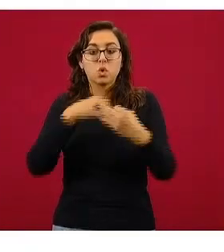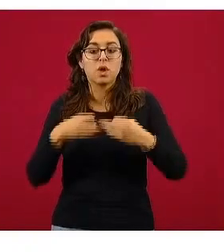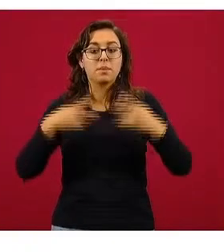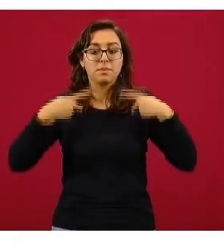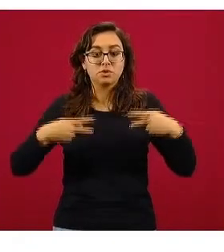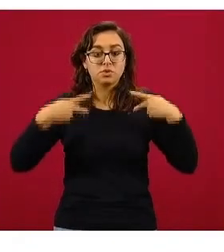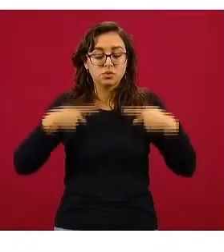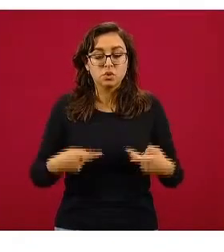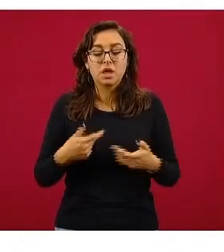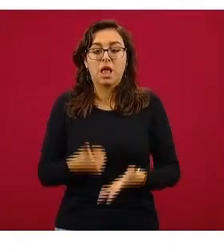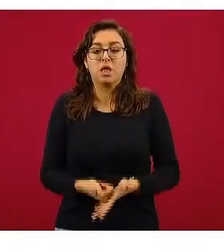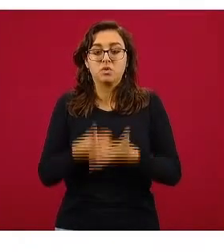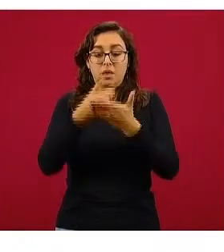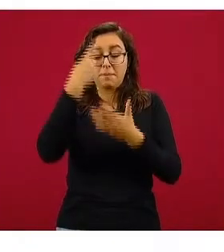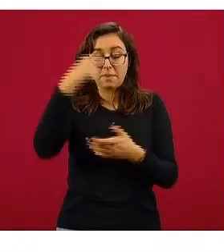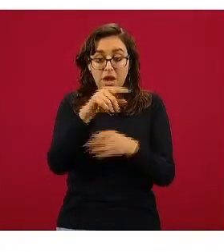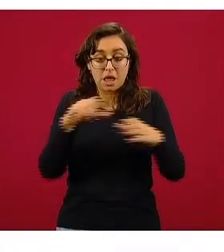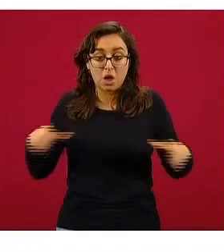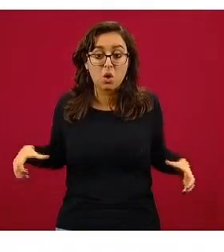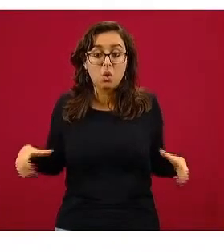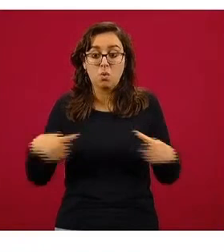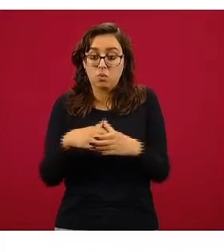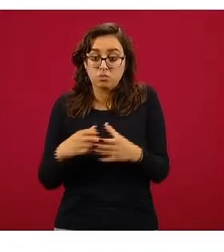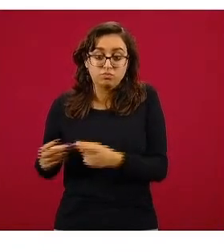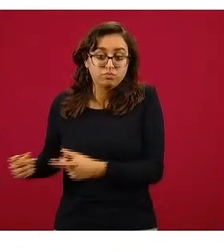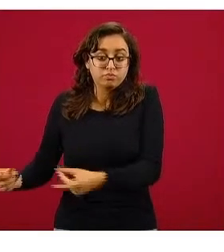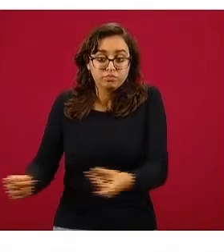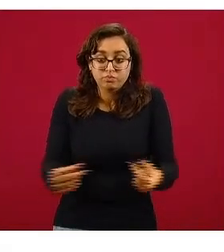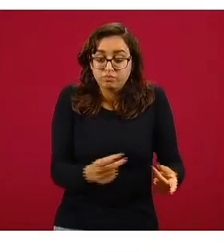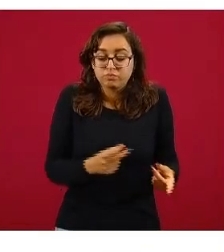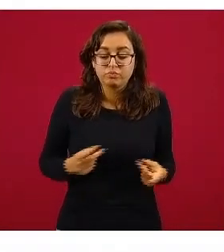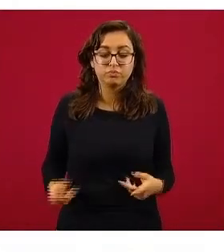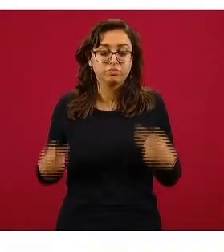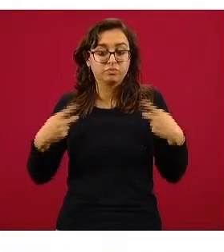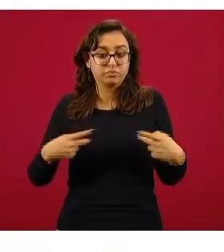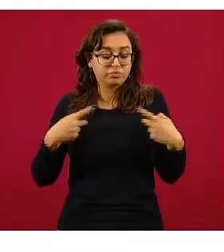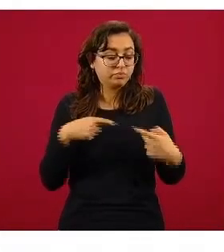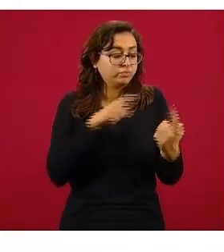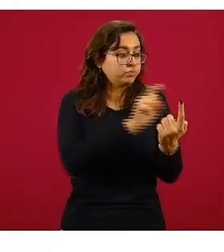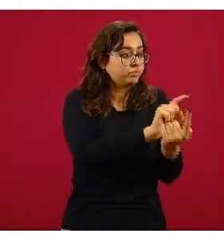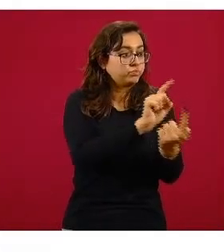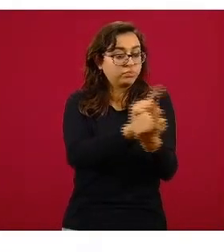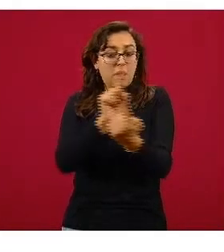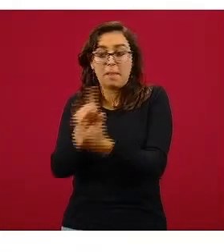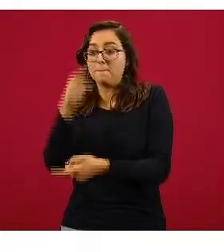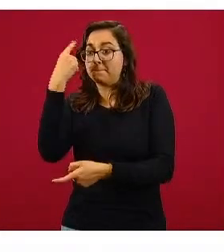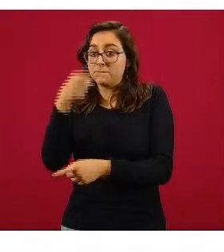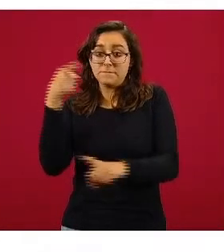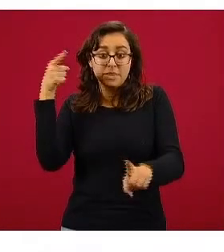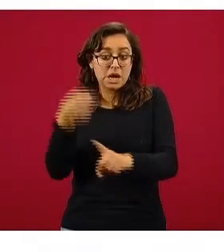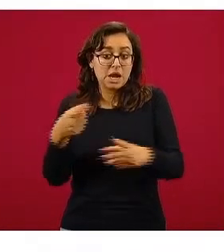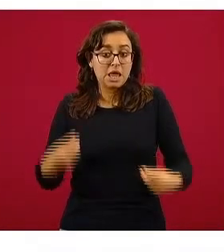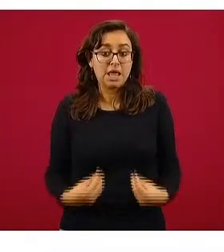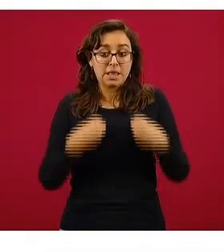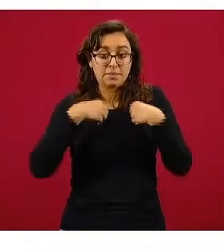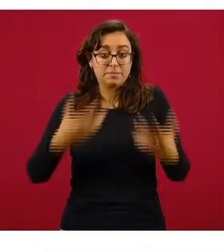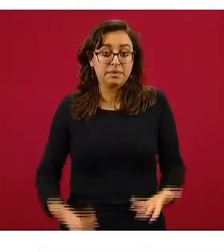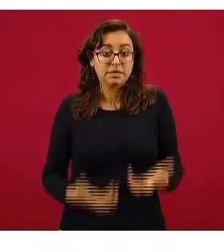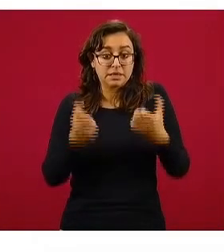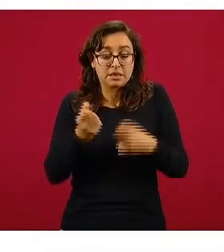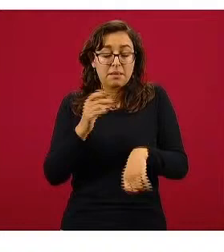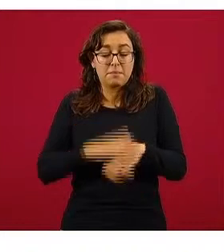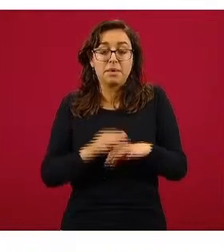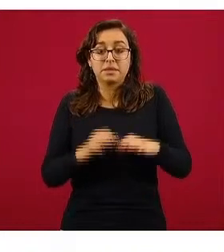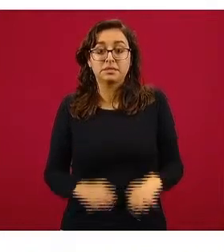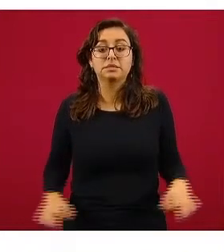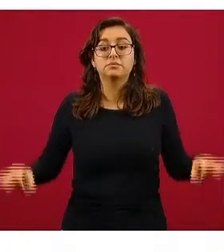de la activación comunitaria, nos acerquemos a las personas con la idea de salvar vidas y principalmente